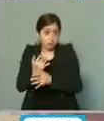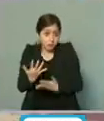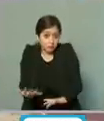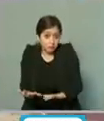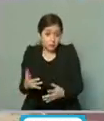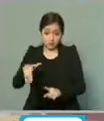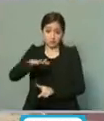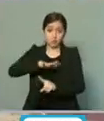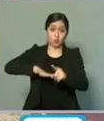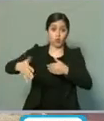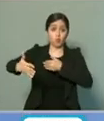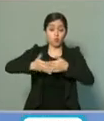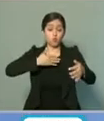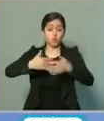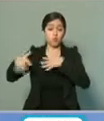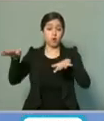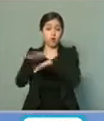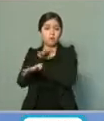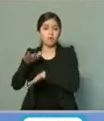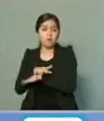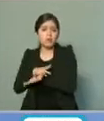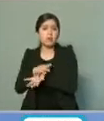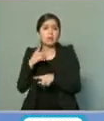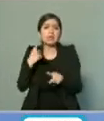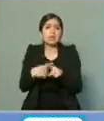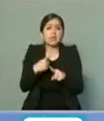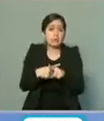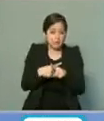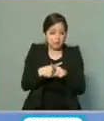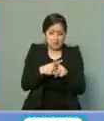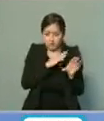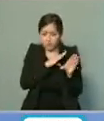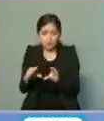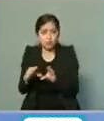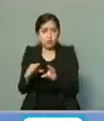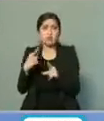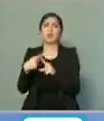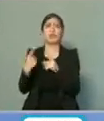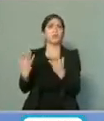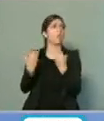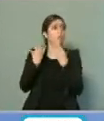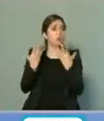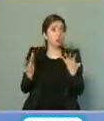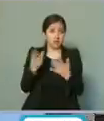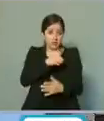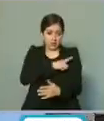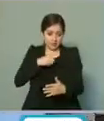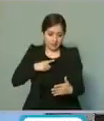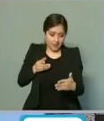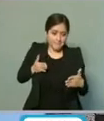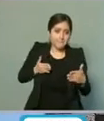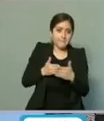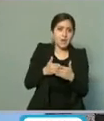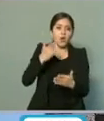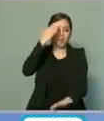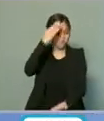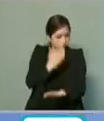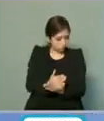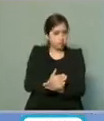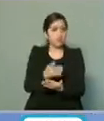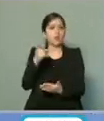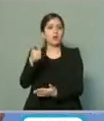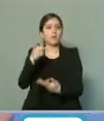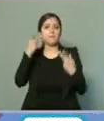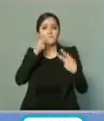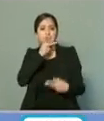nuevo ambiente, ¿quién educa a quién? ¿No? O sea, hay que poner como límites, tanto los papás o quien esté en